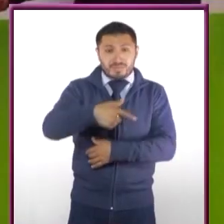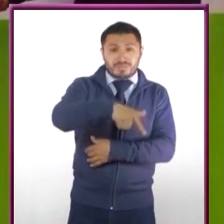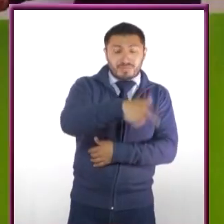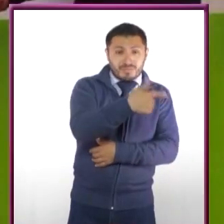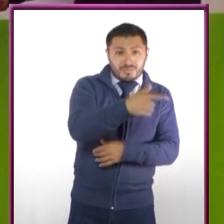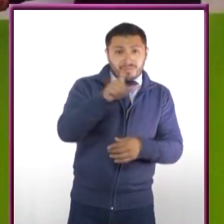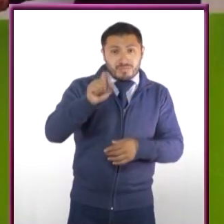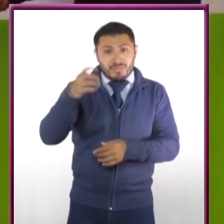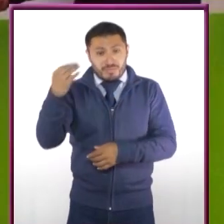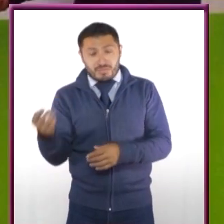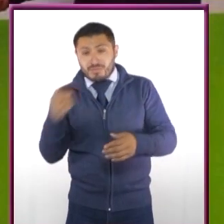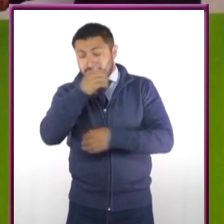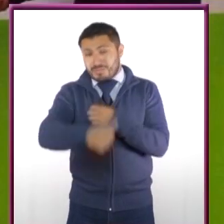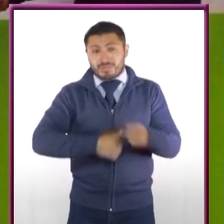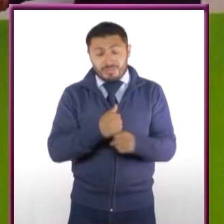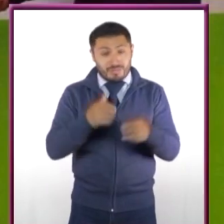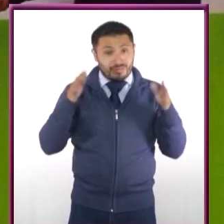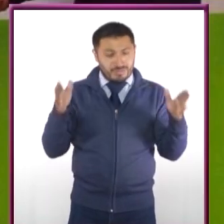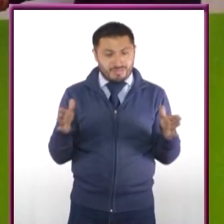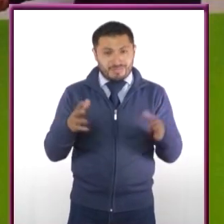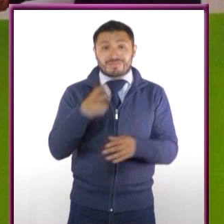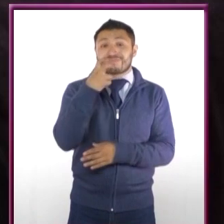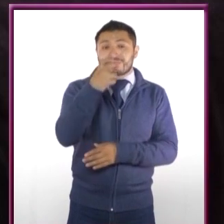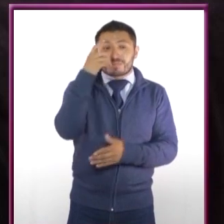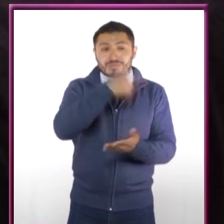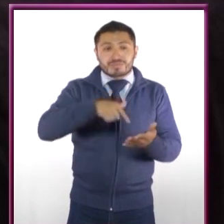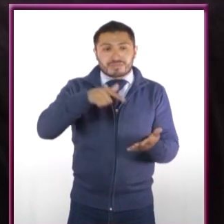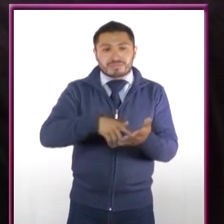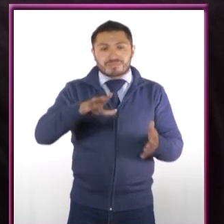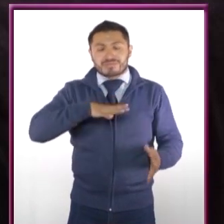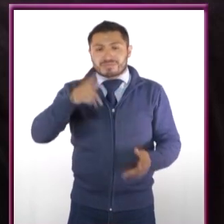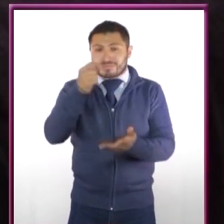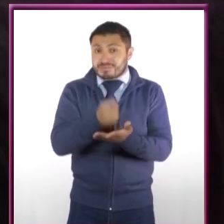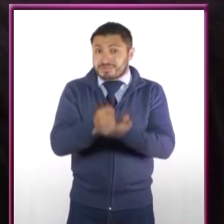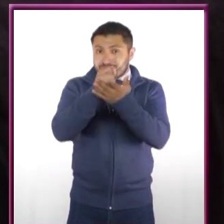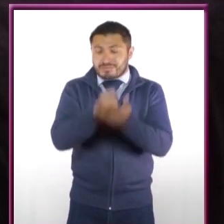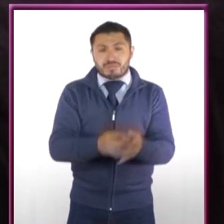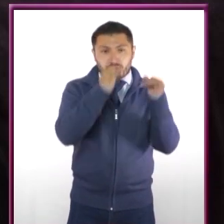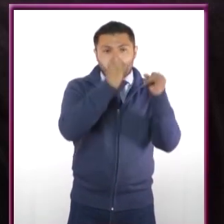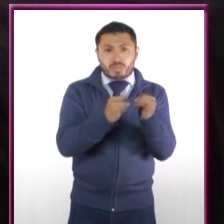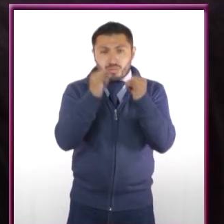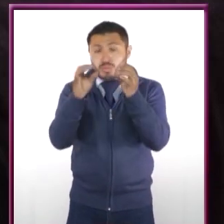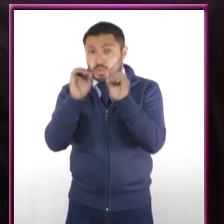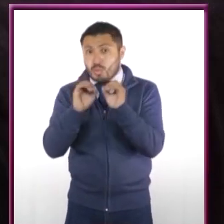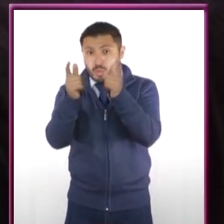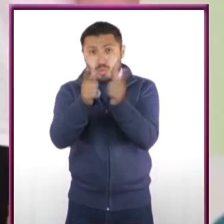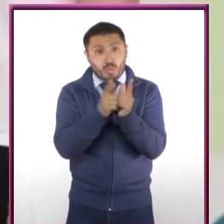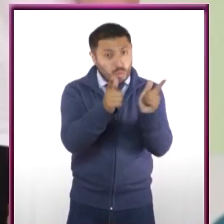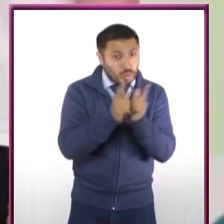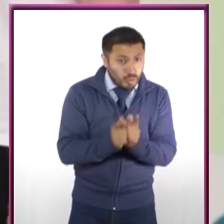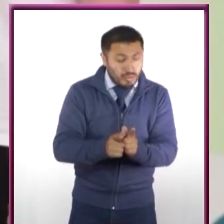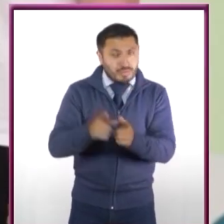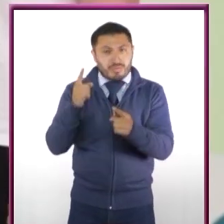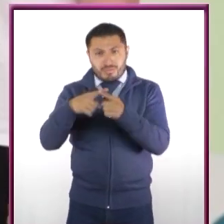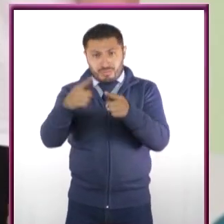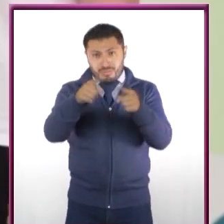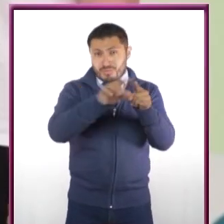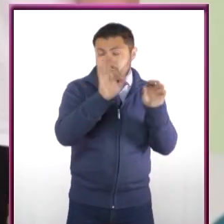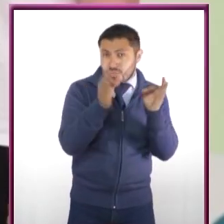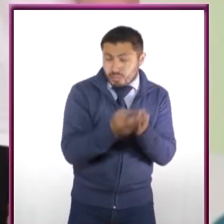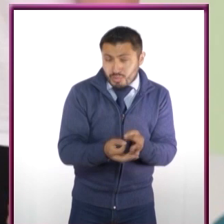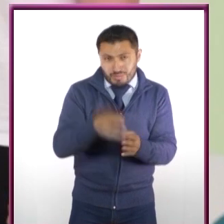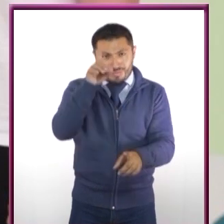29 años. En sus consultorios se realizan terapias individuales y grupales con diferentes técnicas y enfoques de acuerdo a